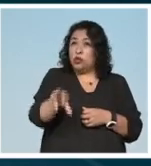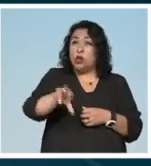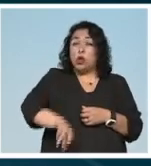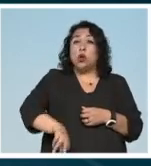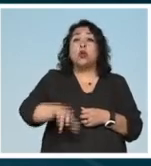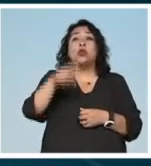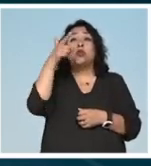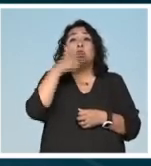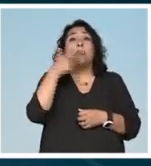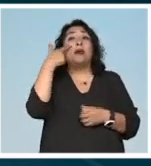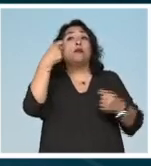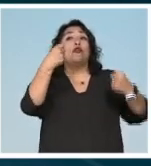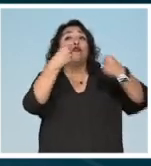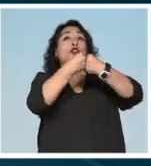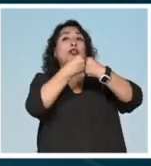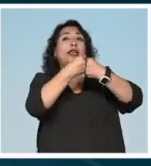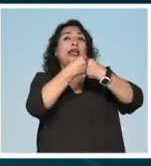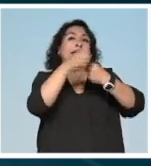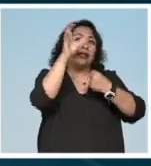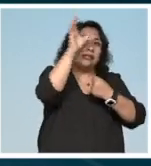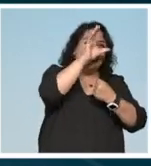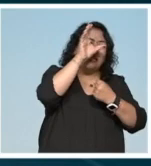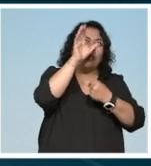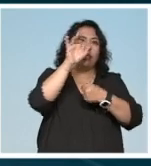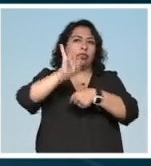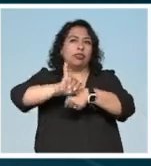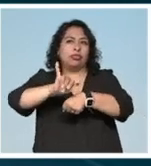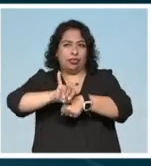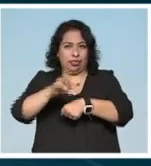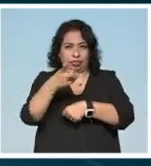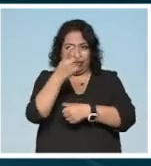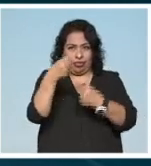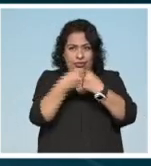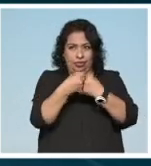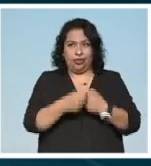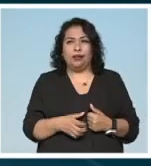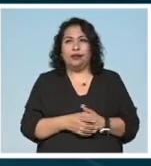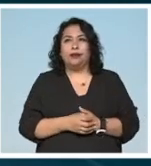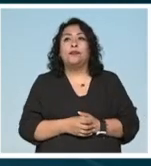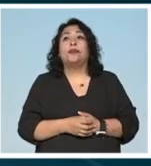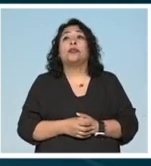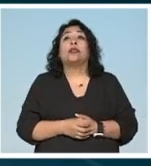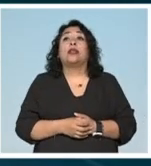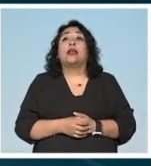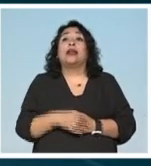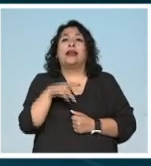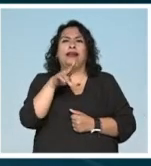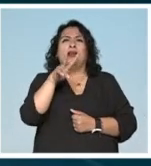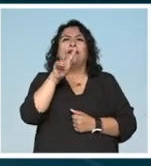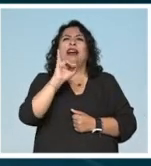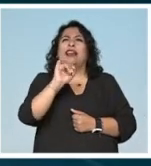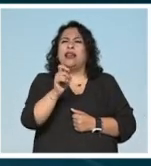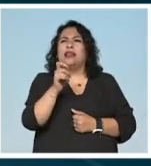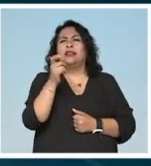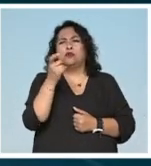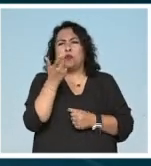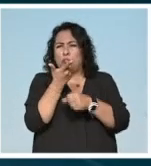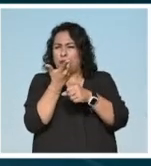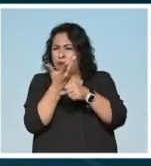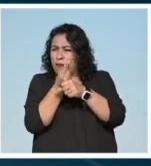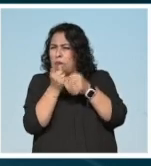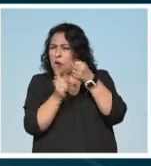situamos en la frontera entre la ciencia y la superstición. La navaja de Occam es un principio de resolución de problemas